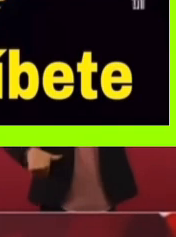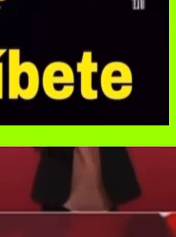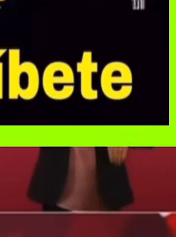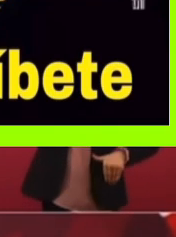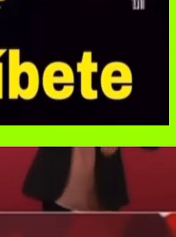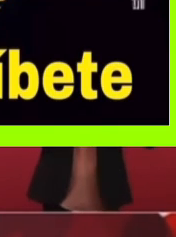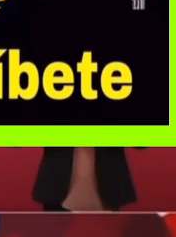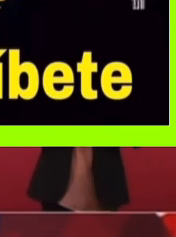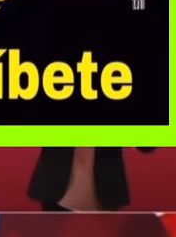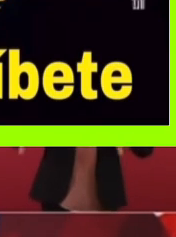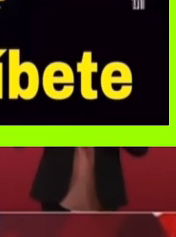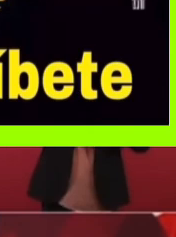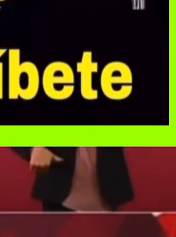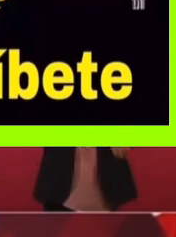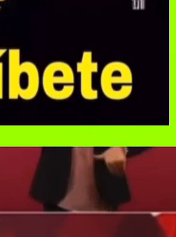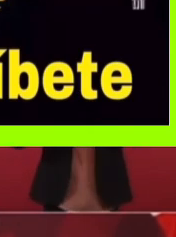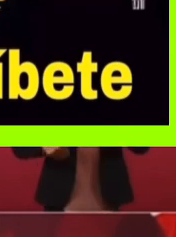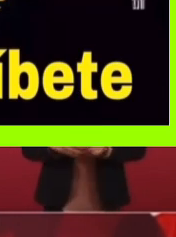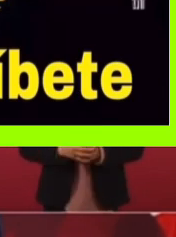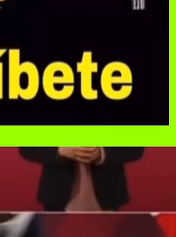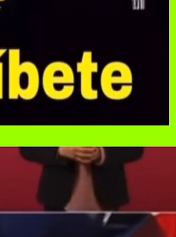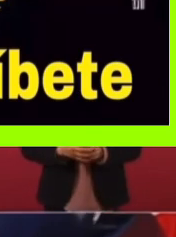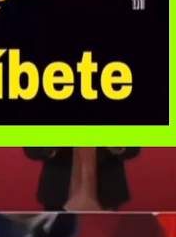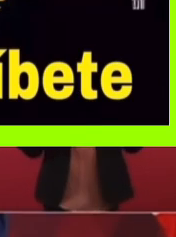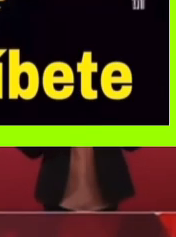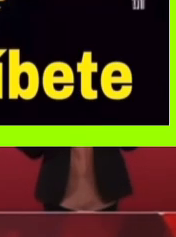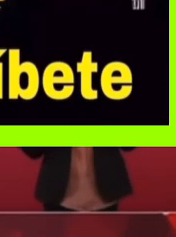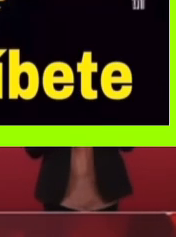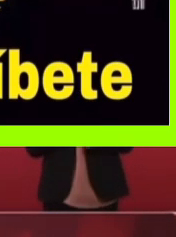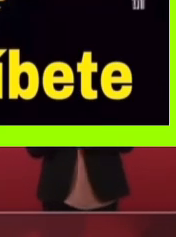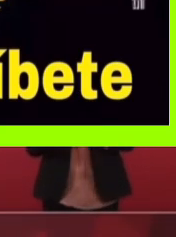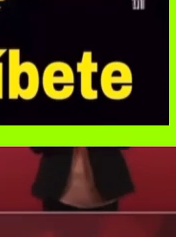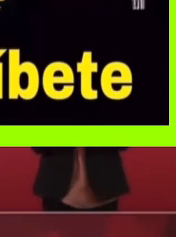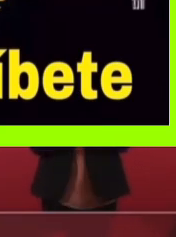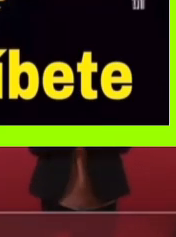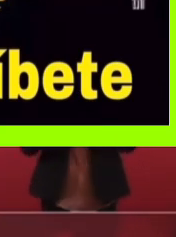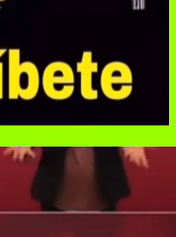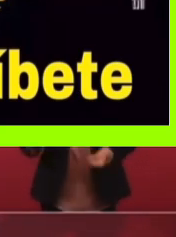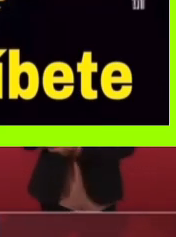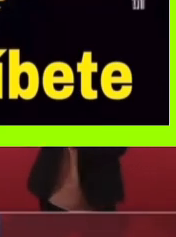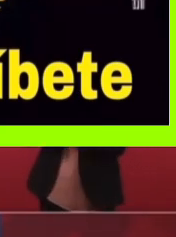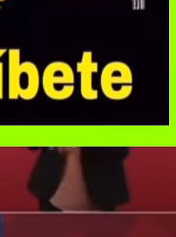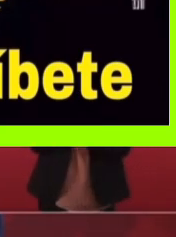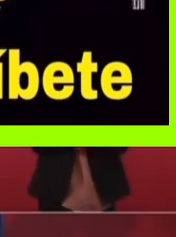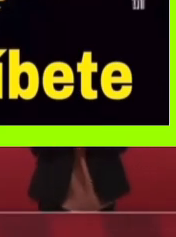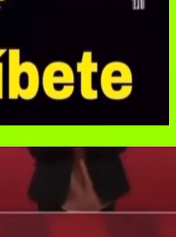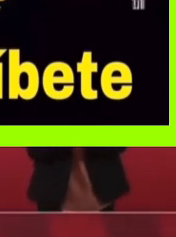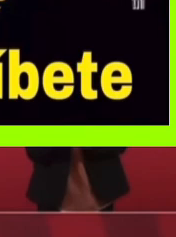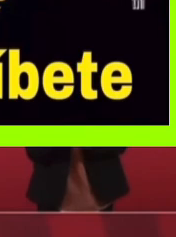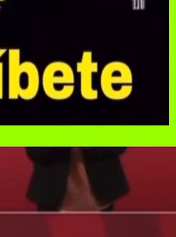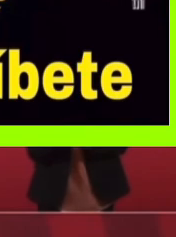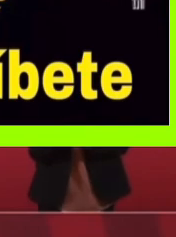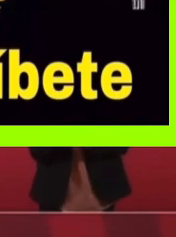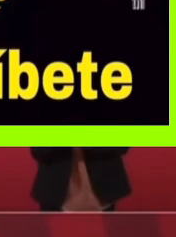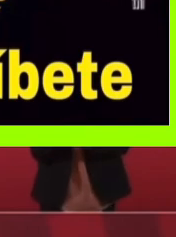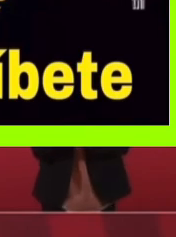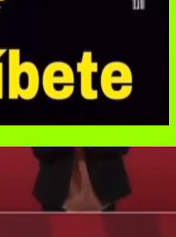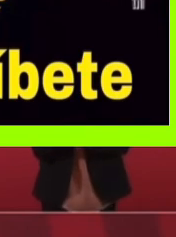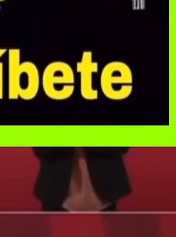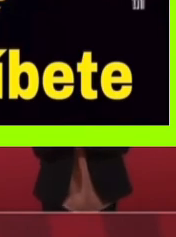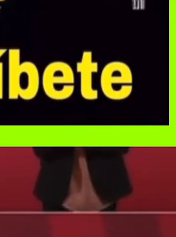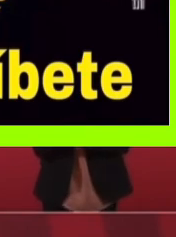si lo eres decide ir por la presidencia ya sea en el 24 o en el 30 este güey tiene miedo que le gane y Estaría bueno